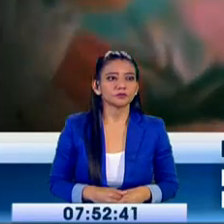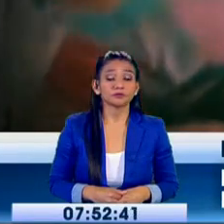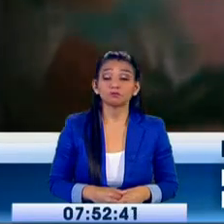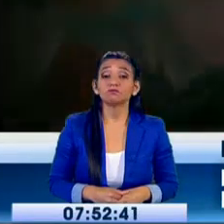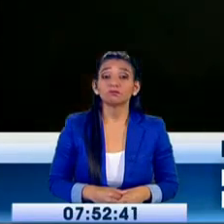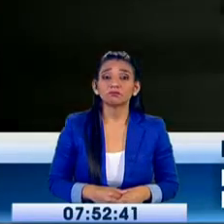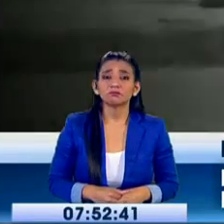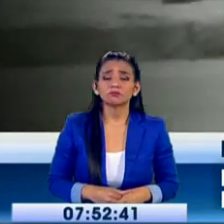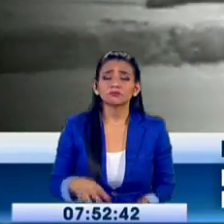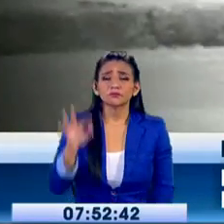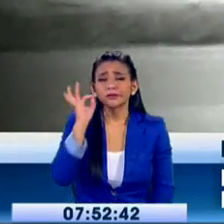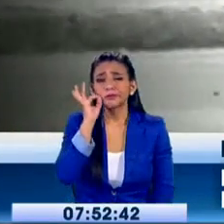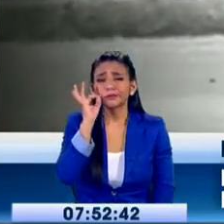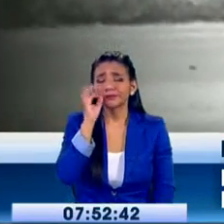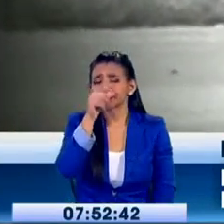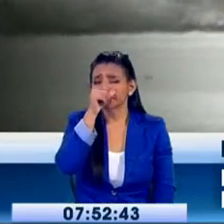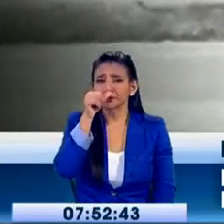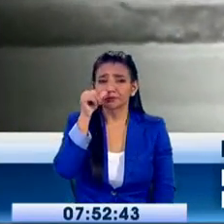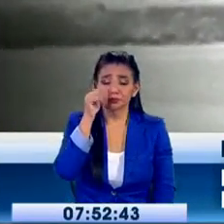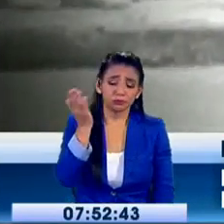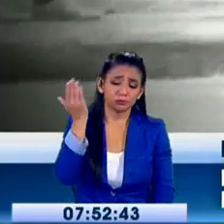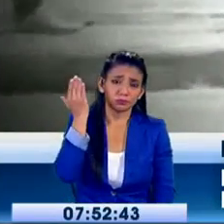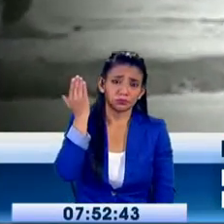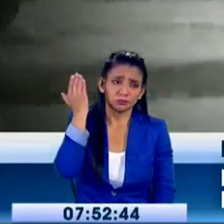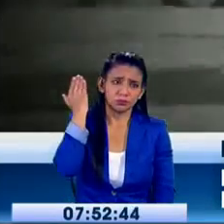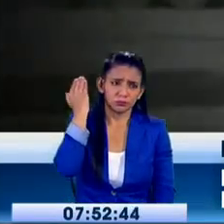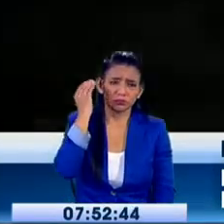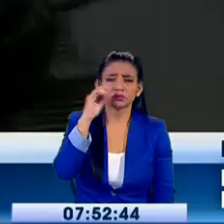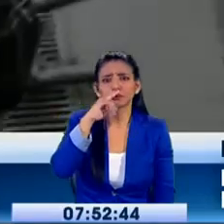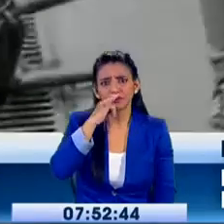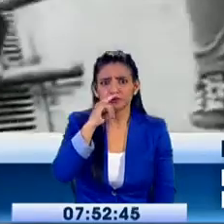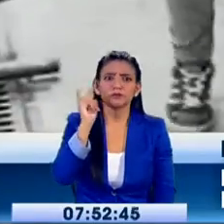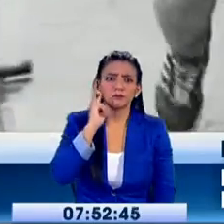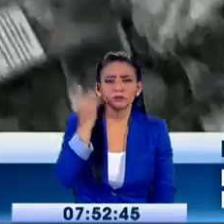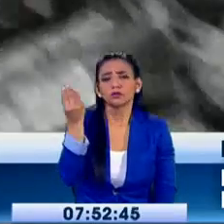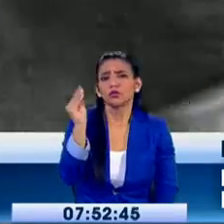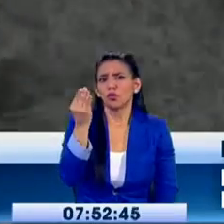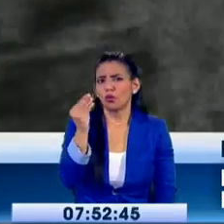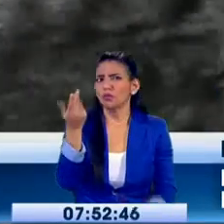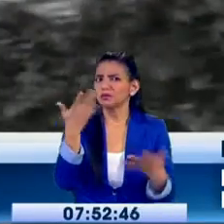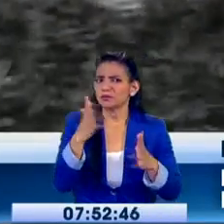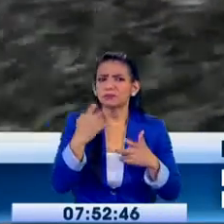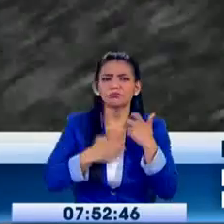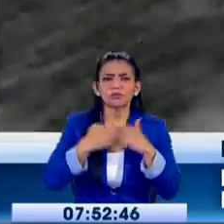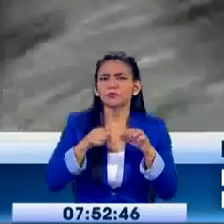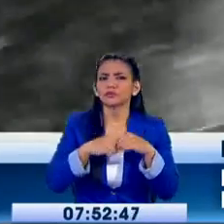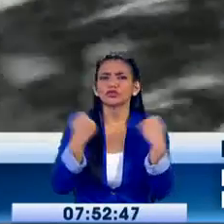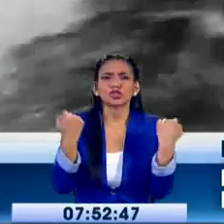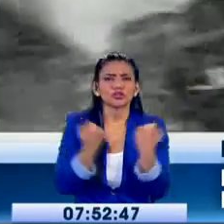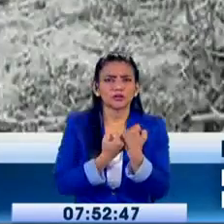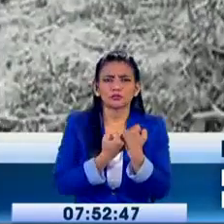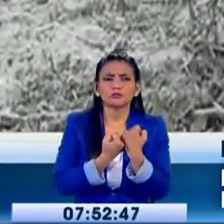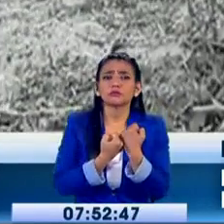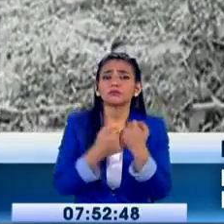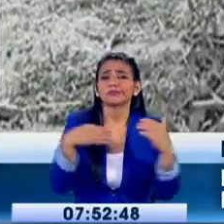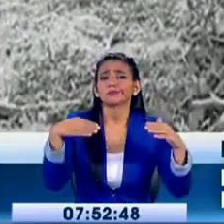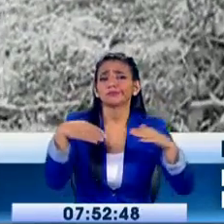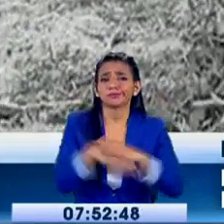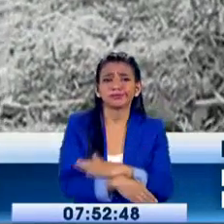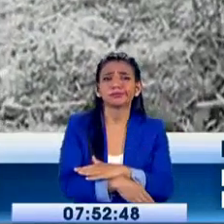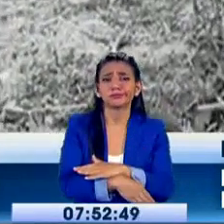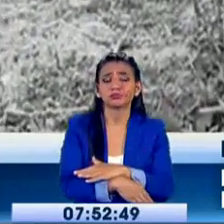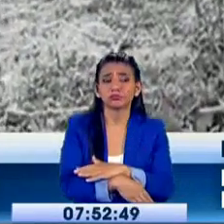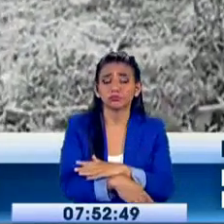El consumo de drogas se ha vuelto desde tiempo atrás una problemática social que ha desbordado en muchas ocasiones la capacidad de